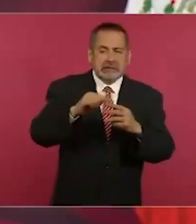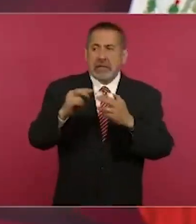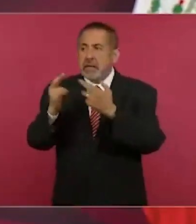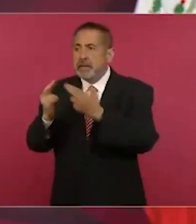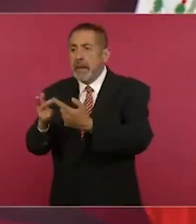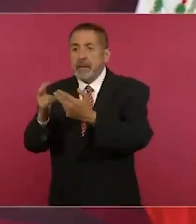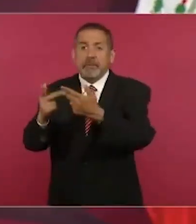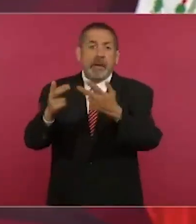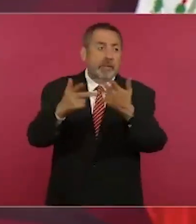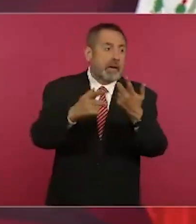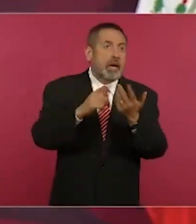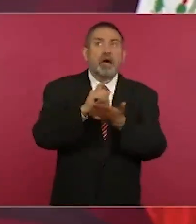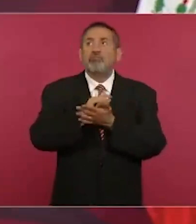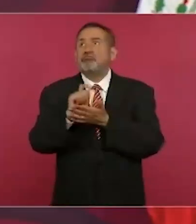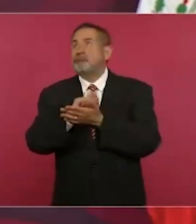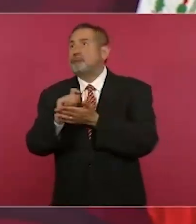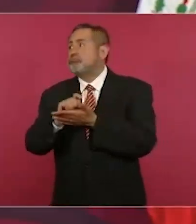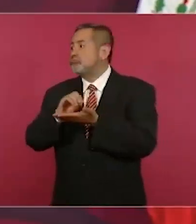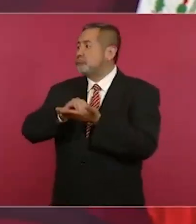destruidas, afectadas,